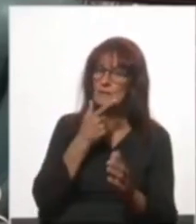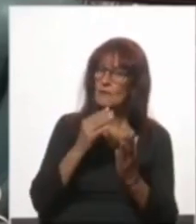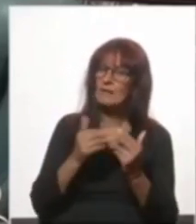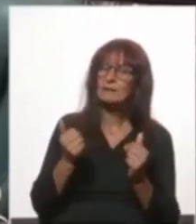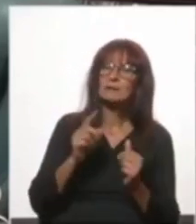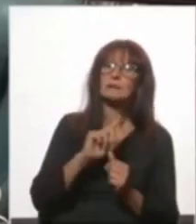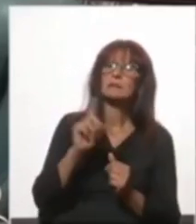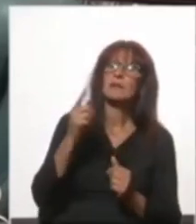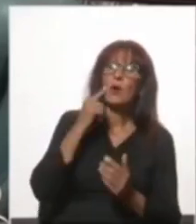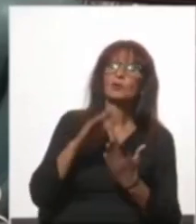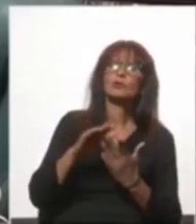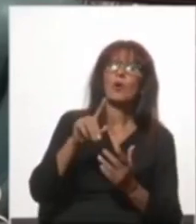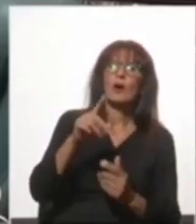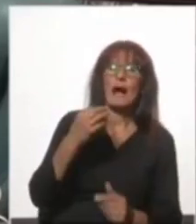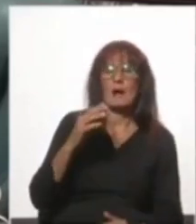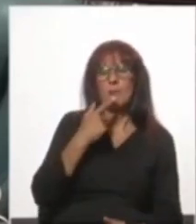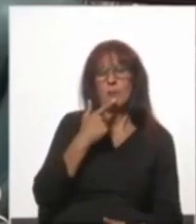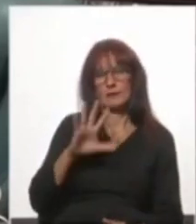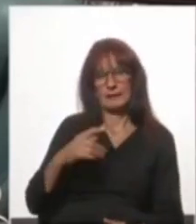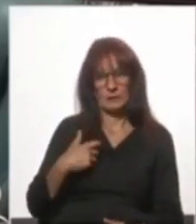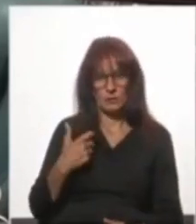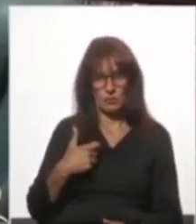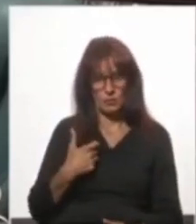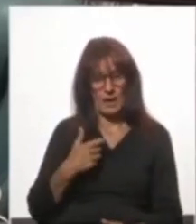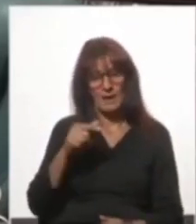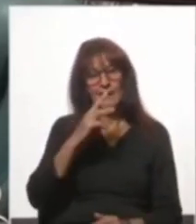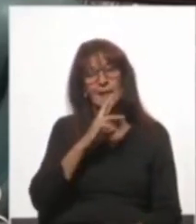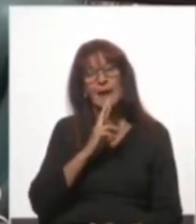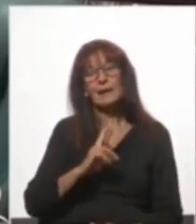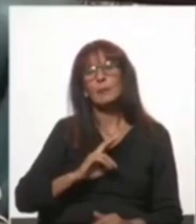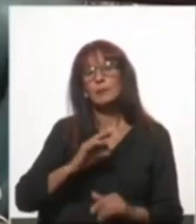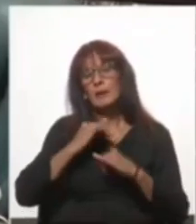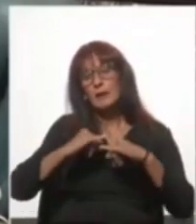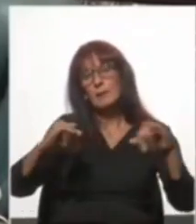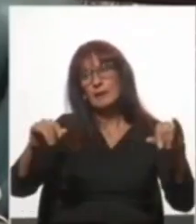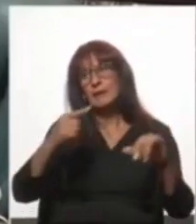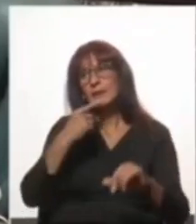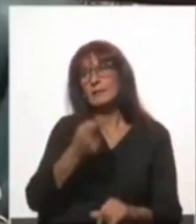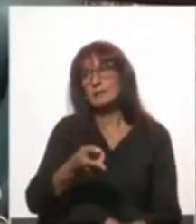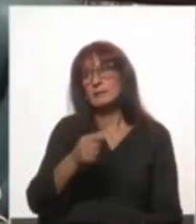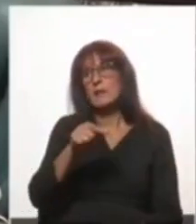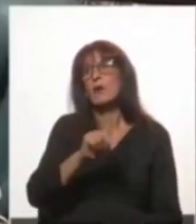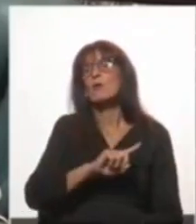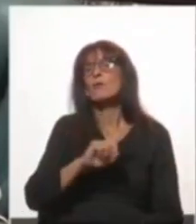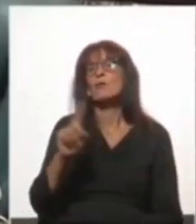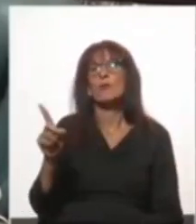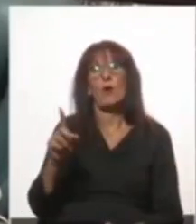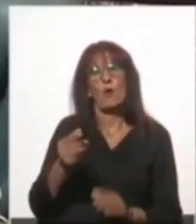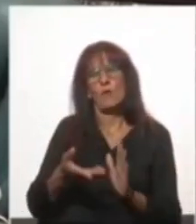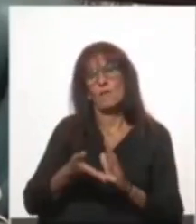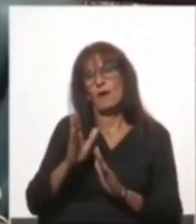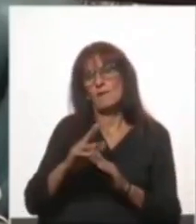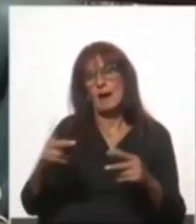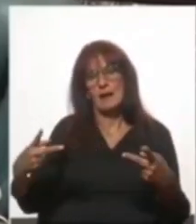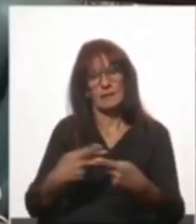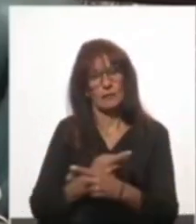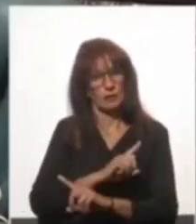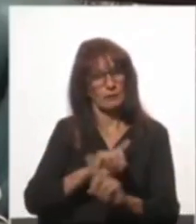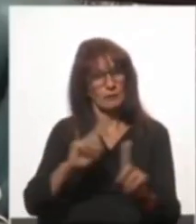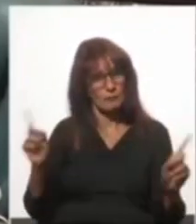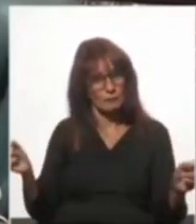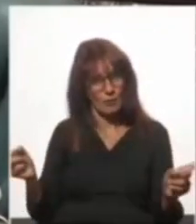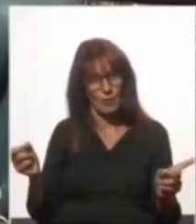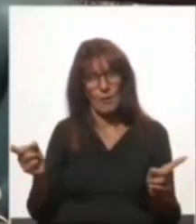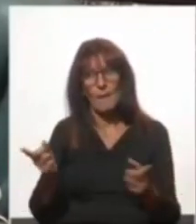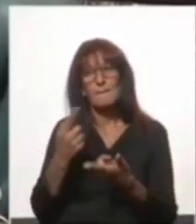las políticas sociales. Y la respuesta en campaña fue que las políticas sociales no se iban a recortar, cosa